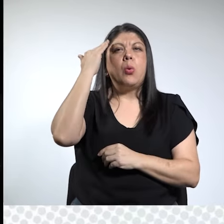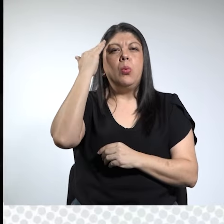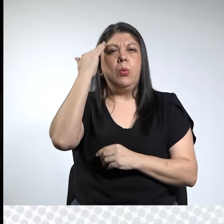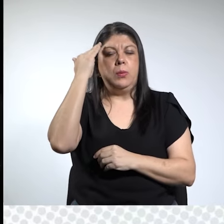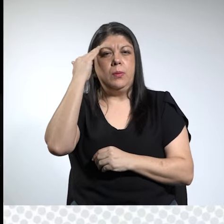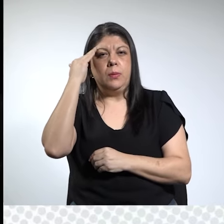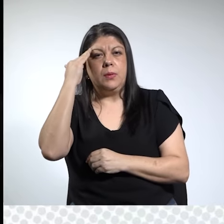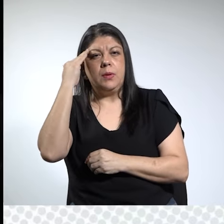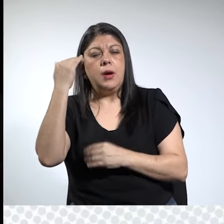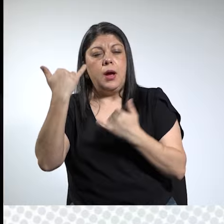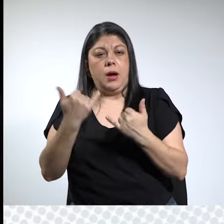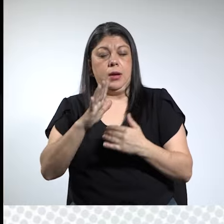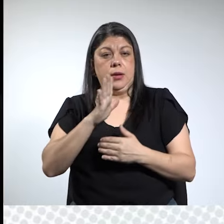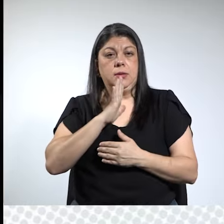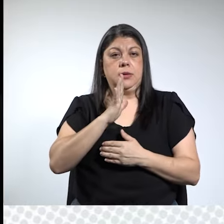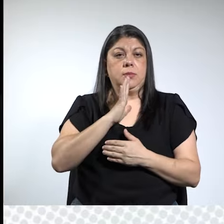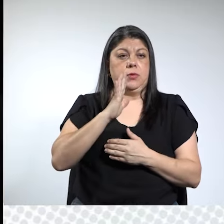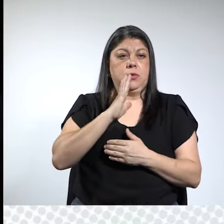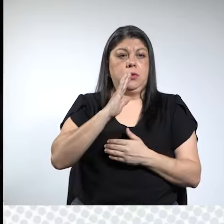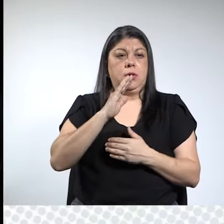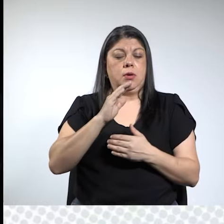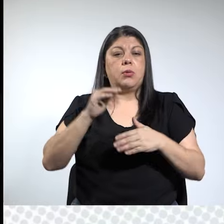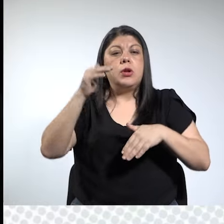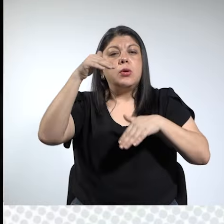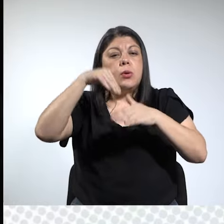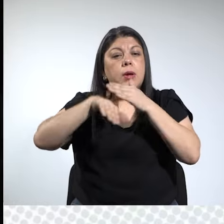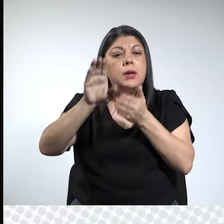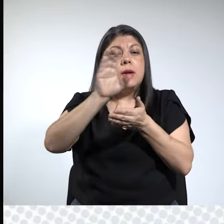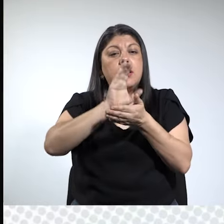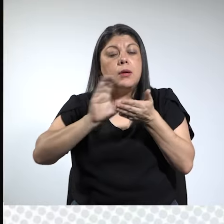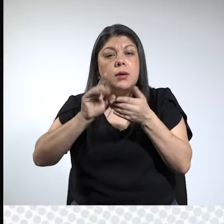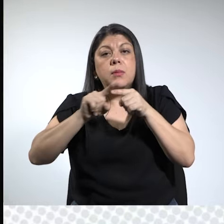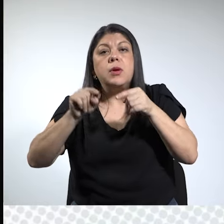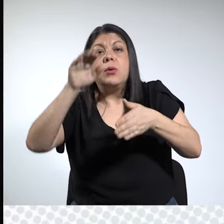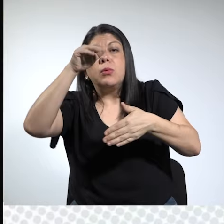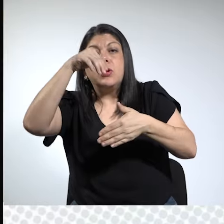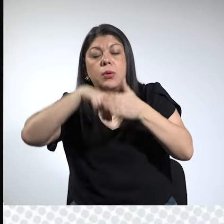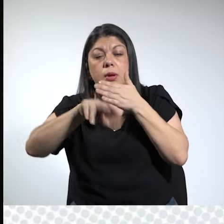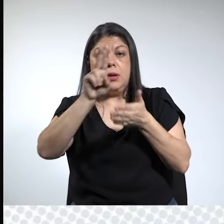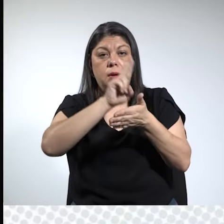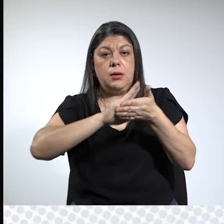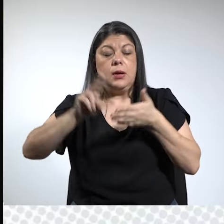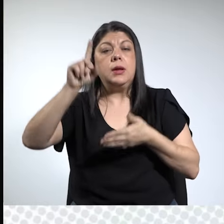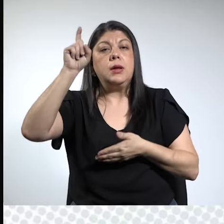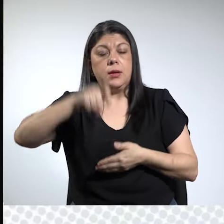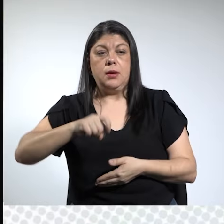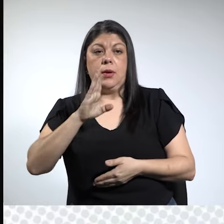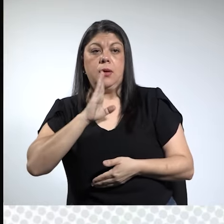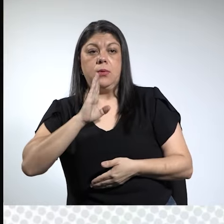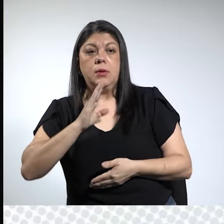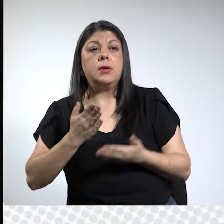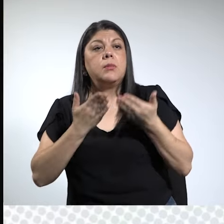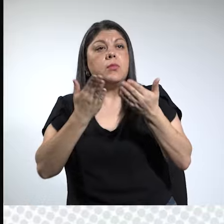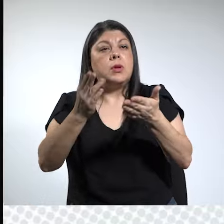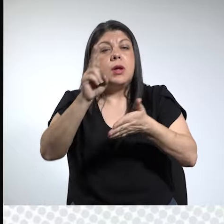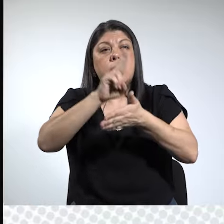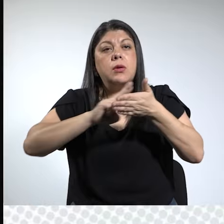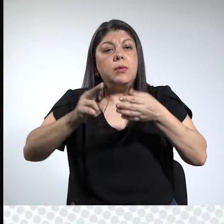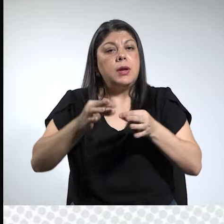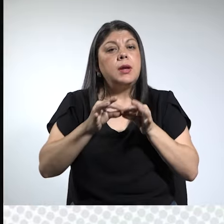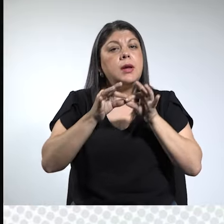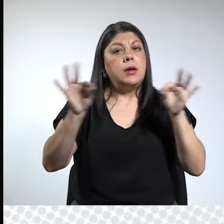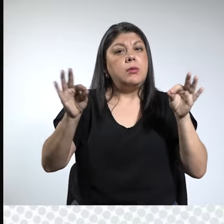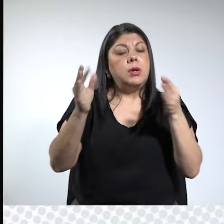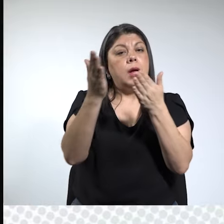conocimiento. Ahora, estamos hablando de cuando llegan ahí. Cuando entran a la universidad, tenemos que hablar también que hay que dar la universidad de manera gratuita